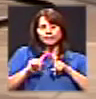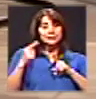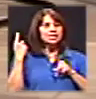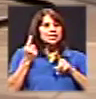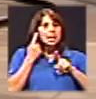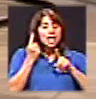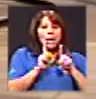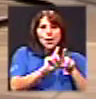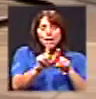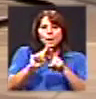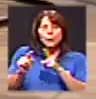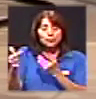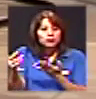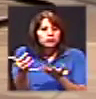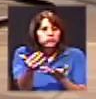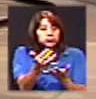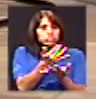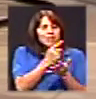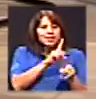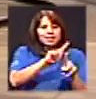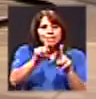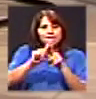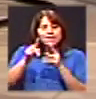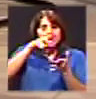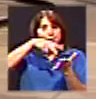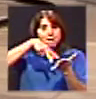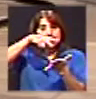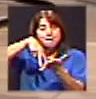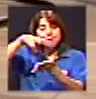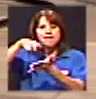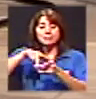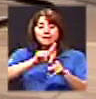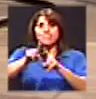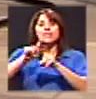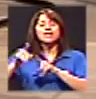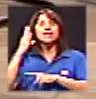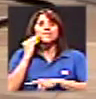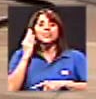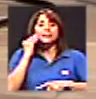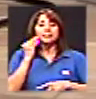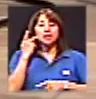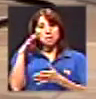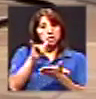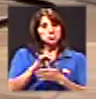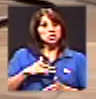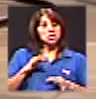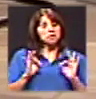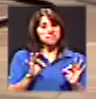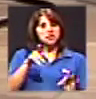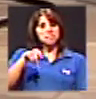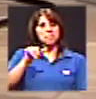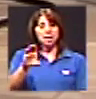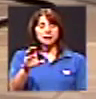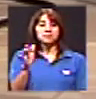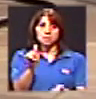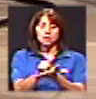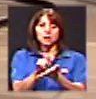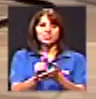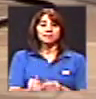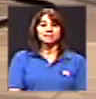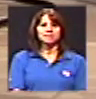permanentemente, continuamente, de la lectura, de la experiencia, de las vivencias. Y por eso en el PAC me siento muy bien, por esa razón, entre